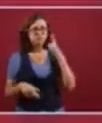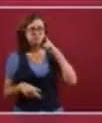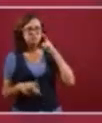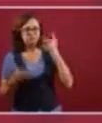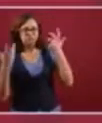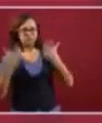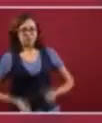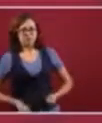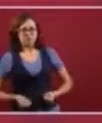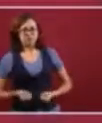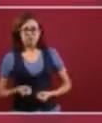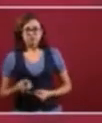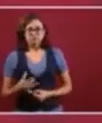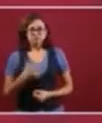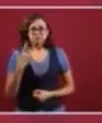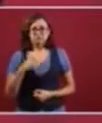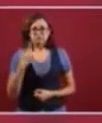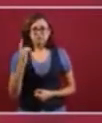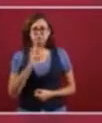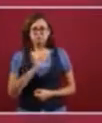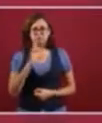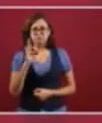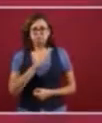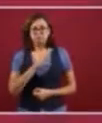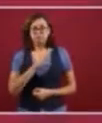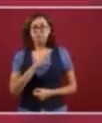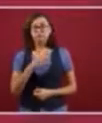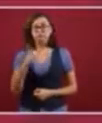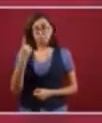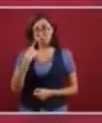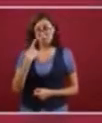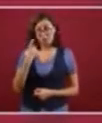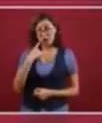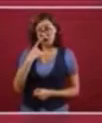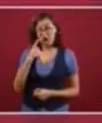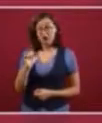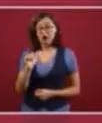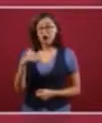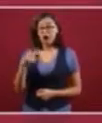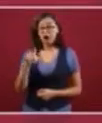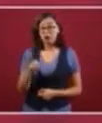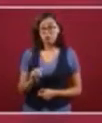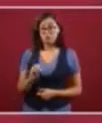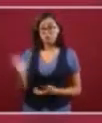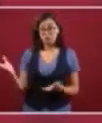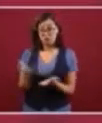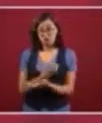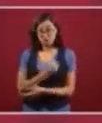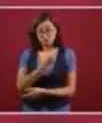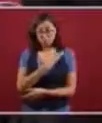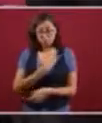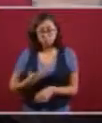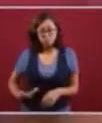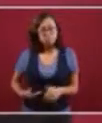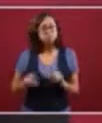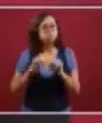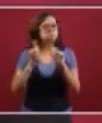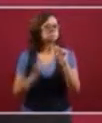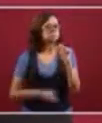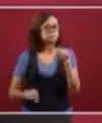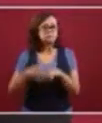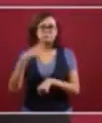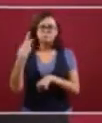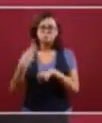incluyendo miedo si gana lópez obrador que es un peligro para méxico se van a